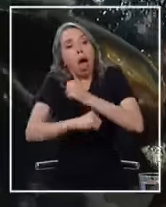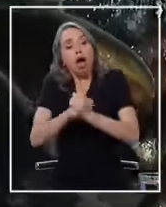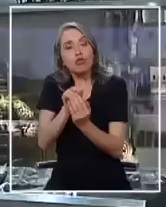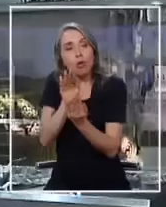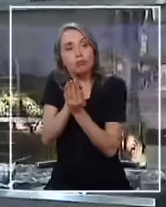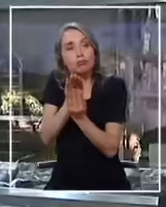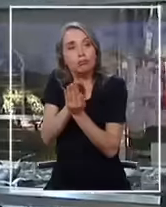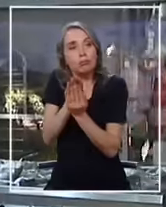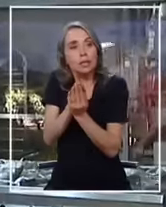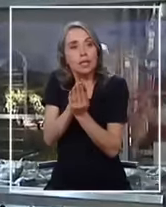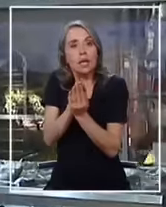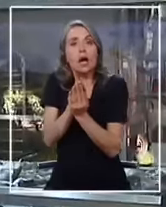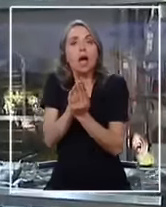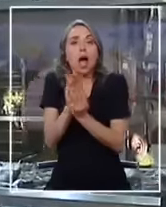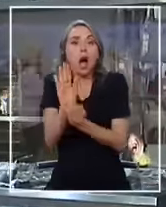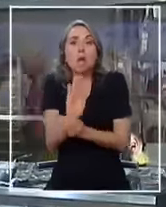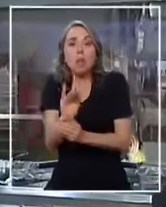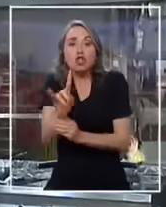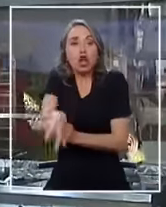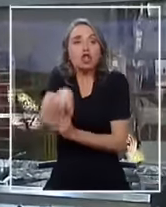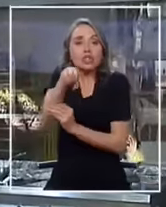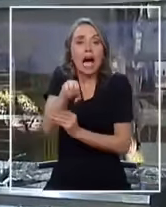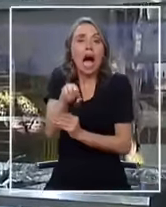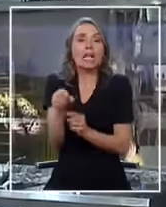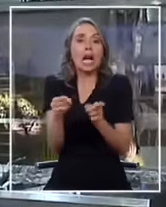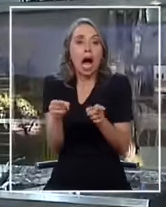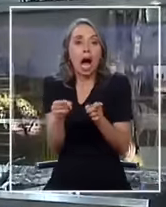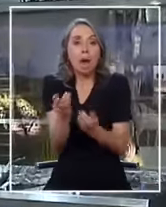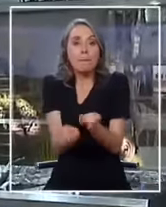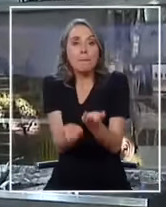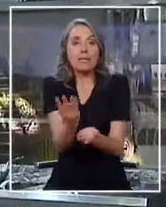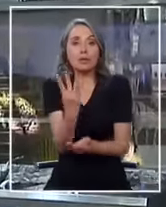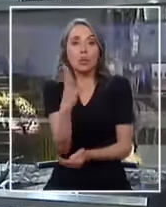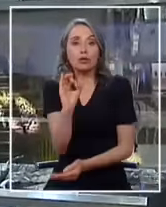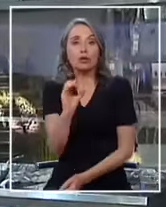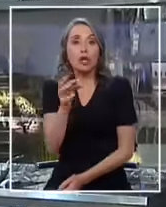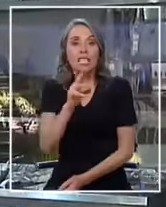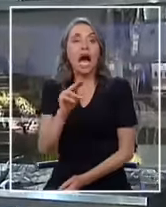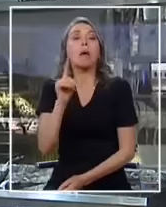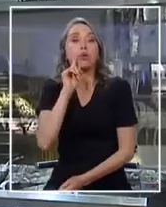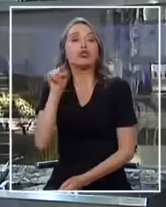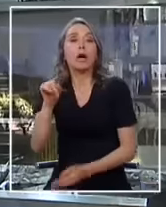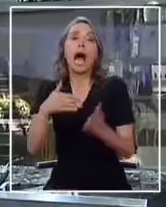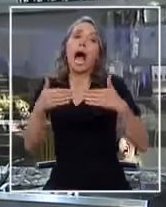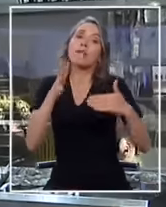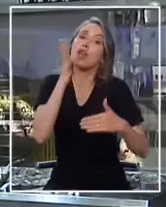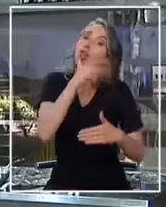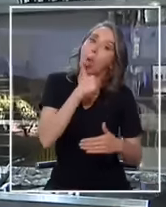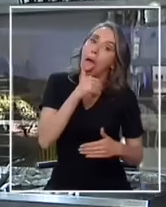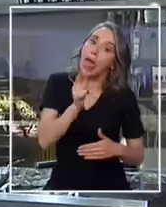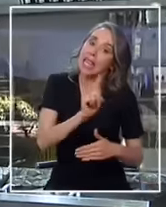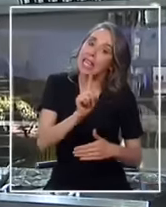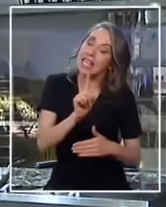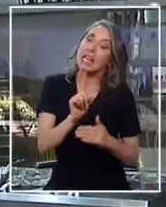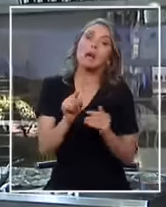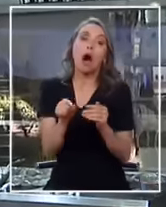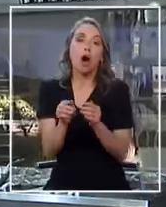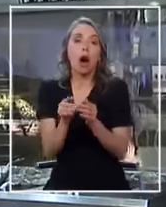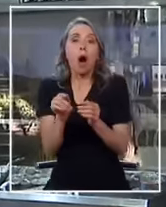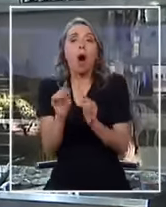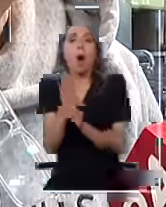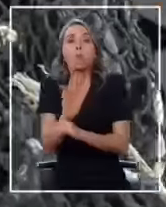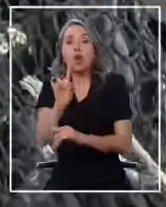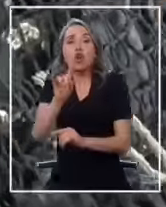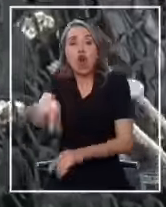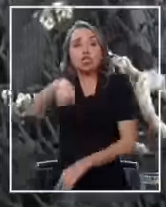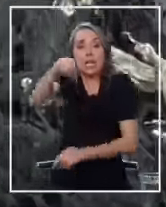que de ese tamaño de 450 gramos está, y a veces no está, pero ha ido creciendo, eso